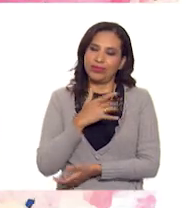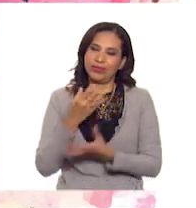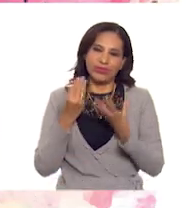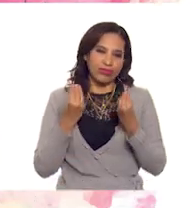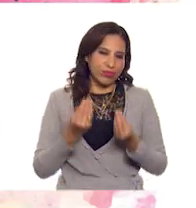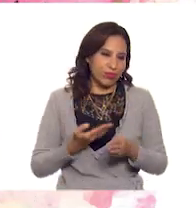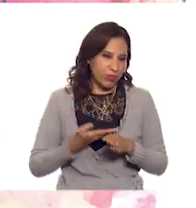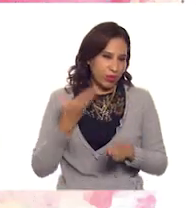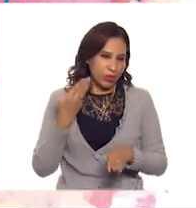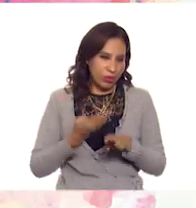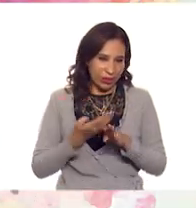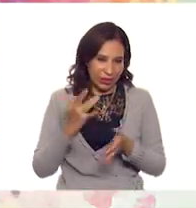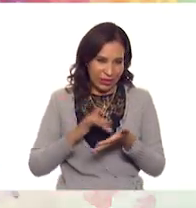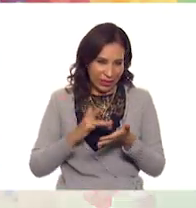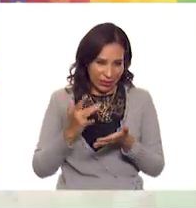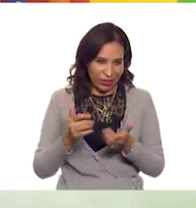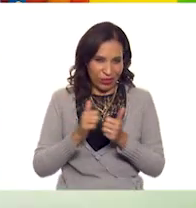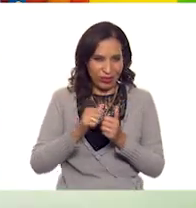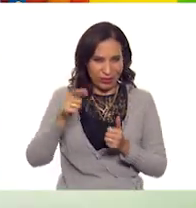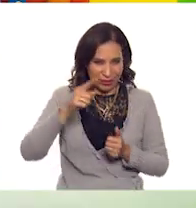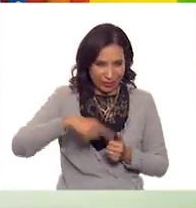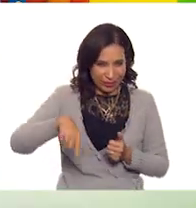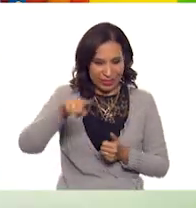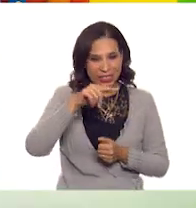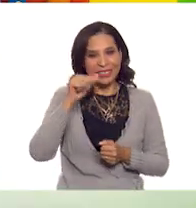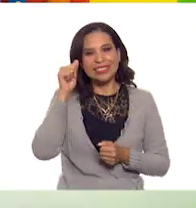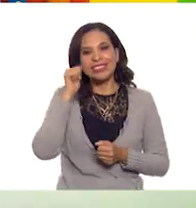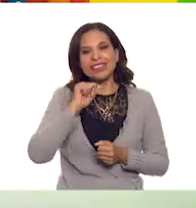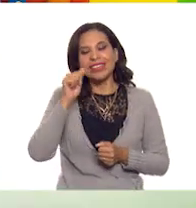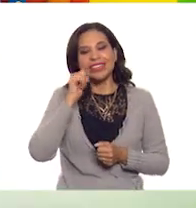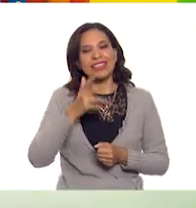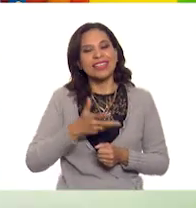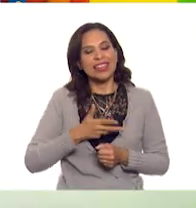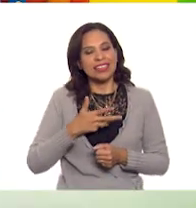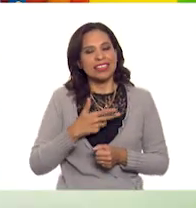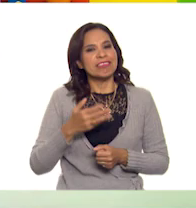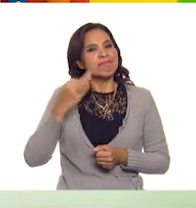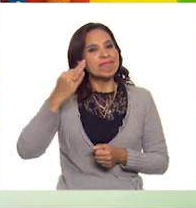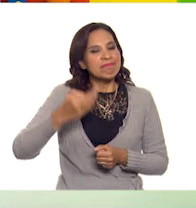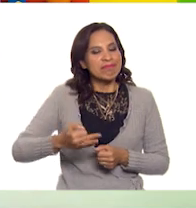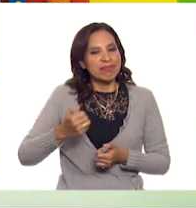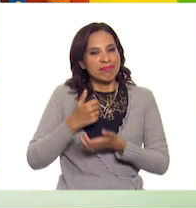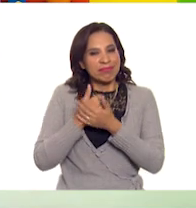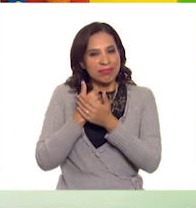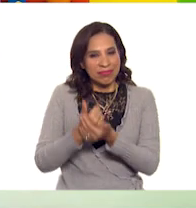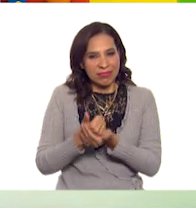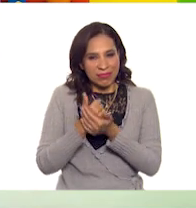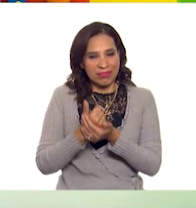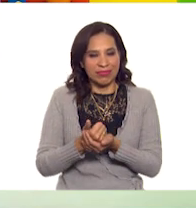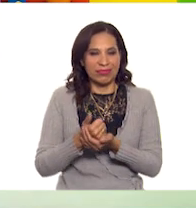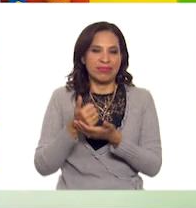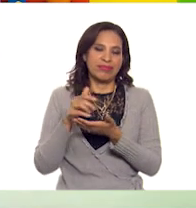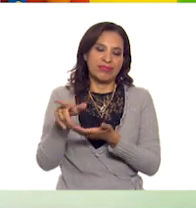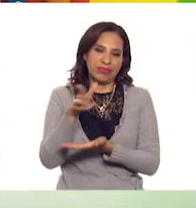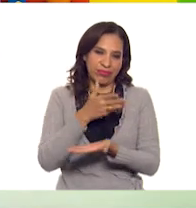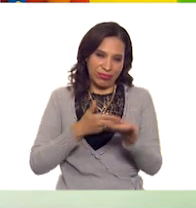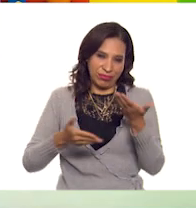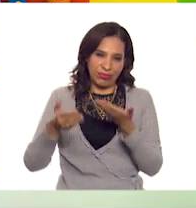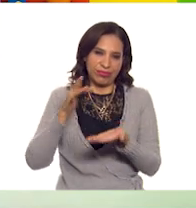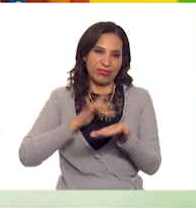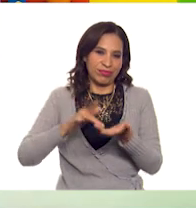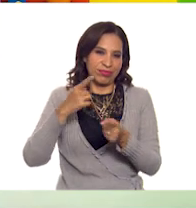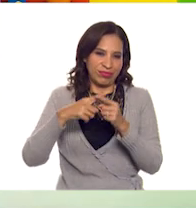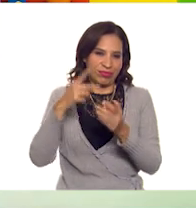pero muy agradecidas con ustedes, porque siempre tuvieron la disposición de ayudarnos y la colaboración en